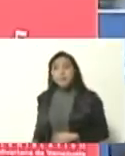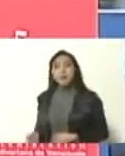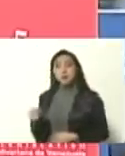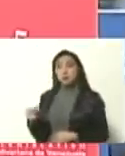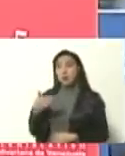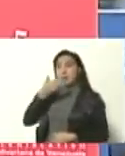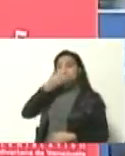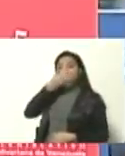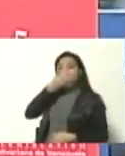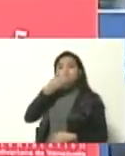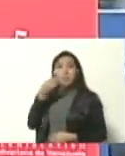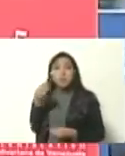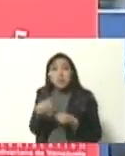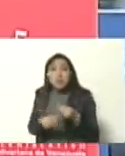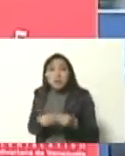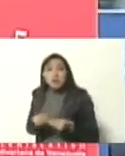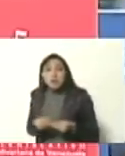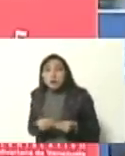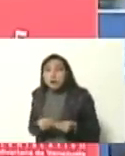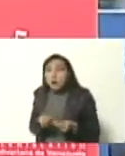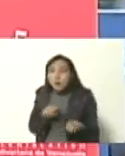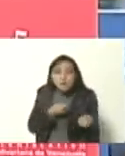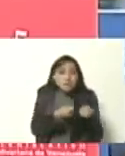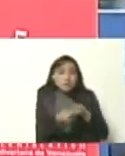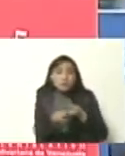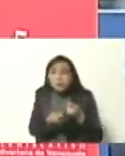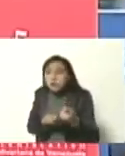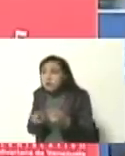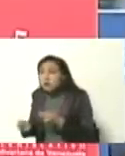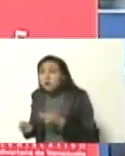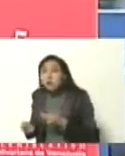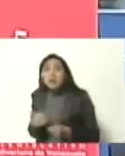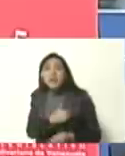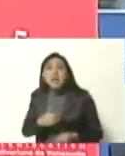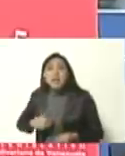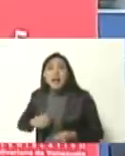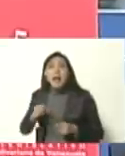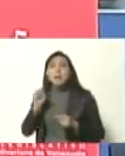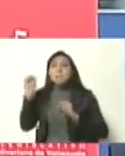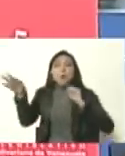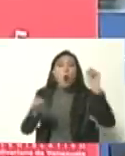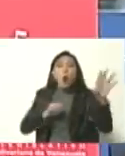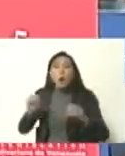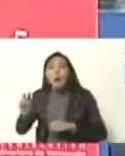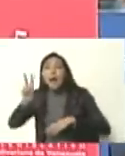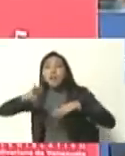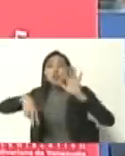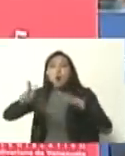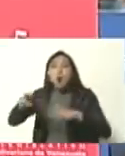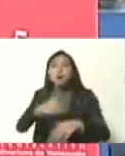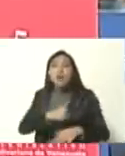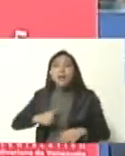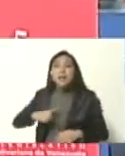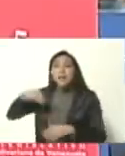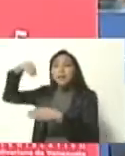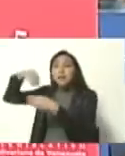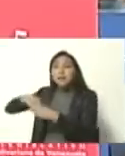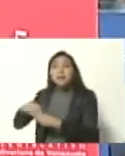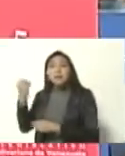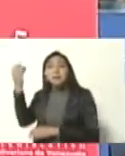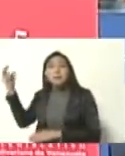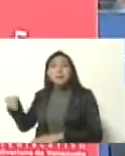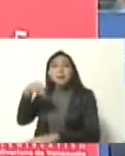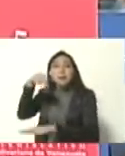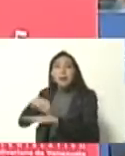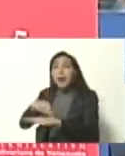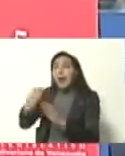terrorista, estaba intentando colocar dos explosivos en el edificio administrativo, en la esquina de Pajarito, el